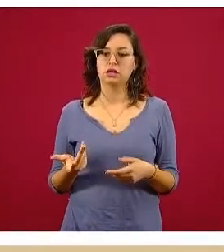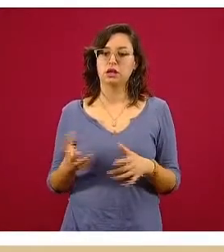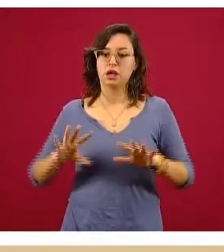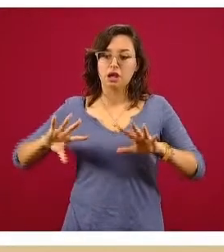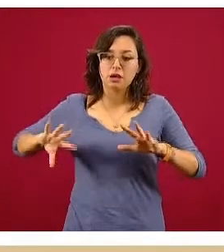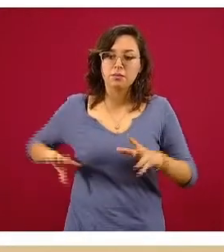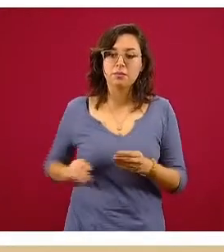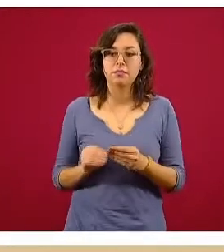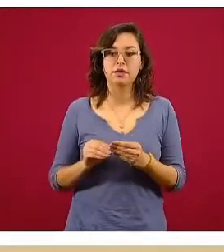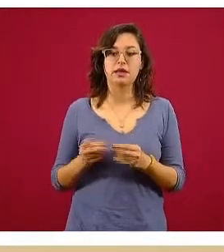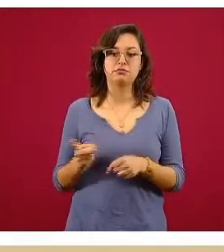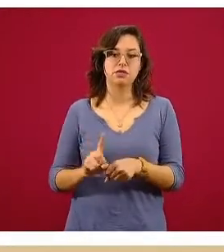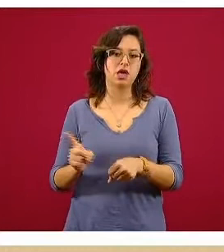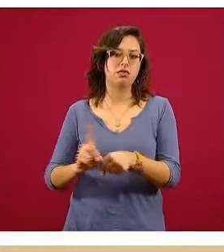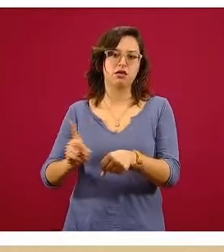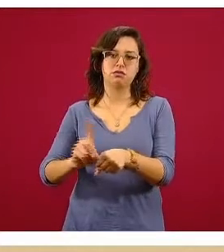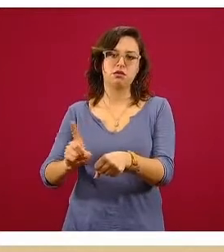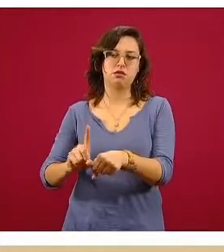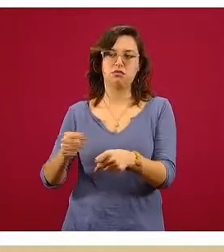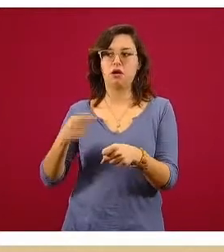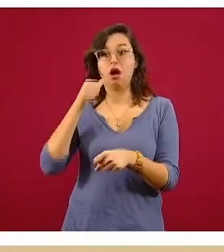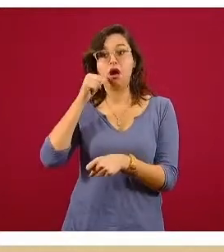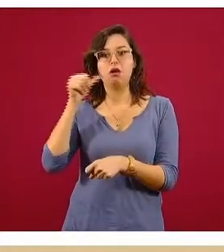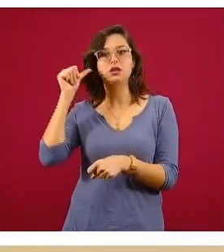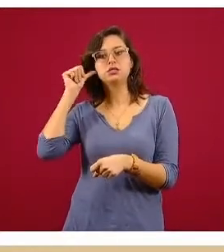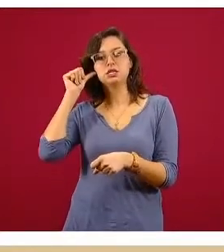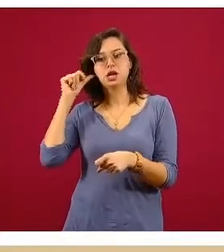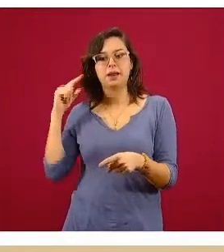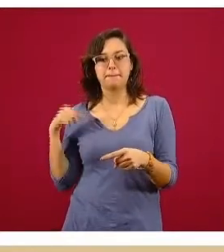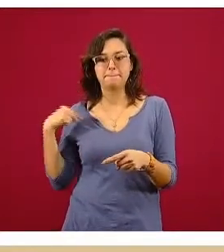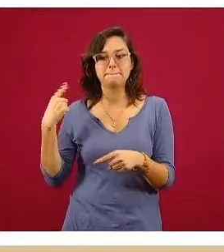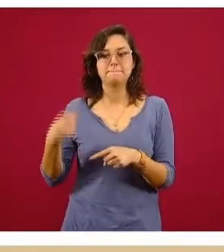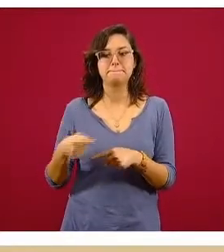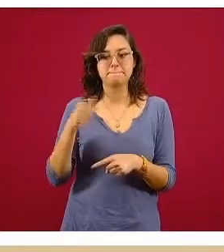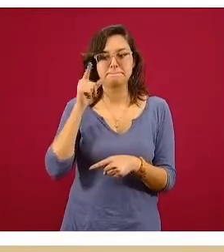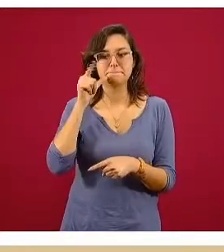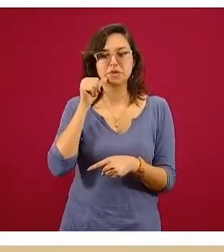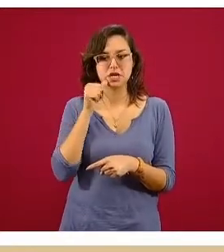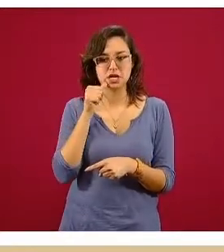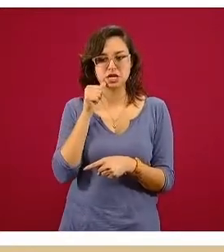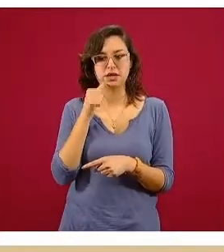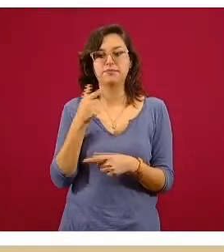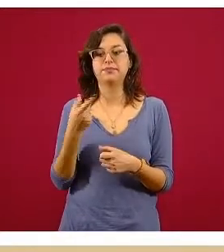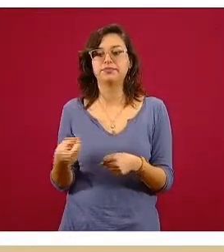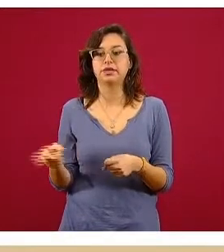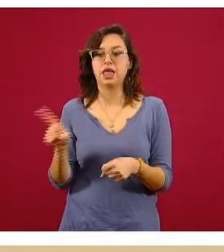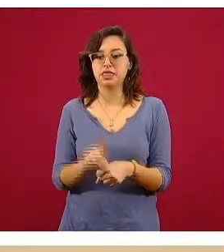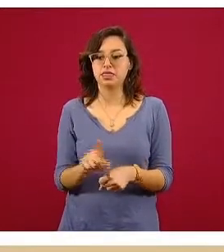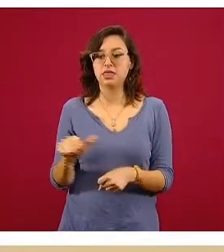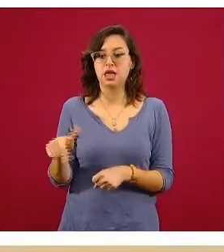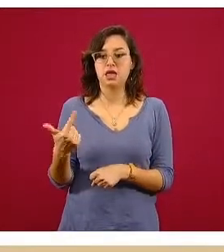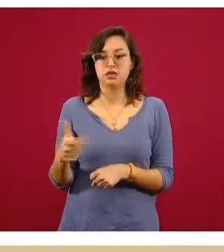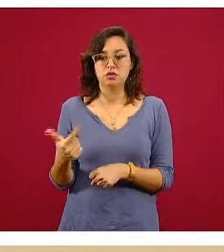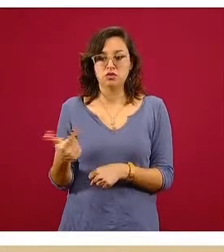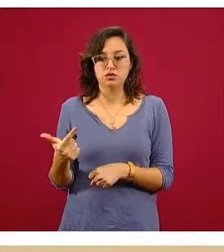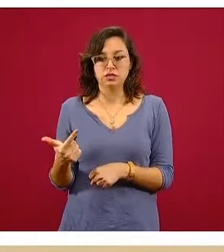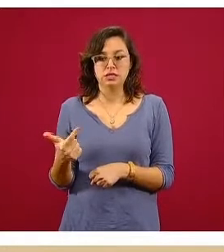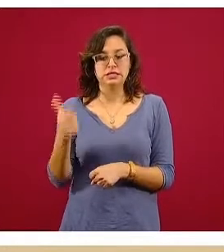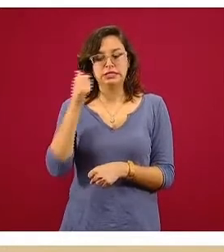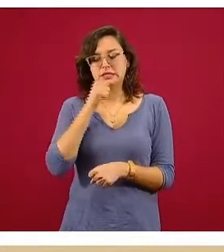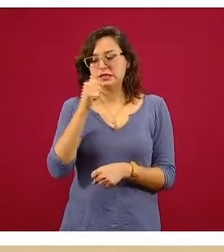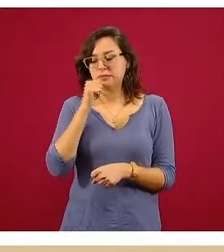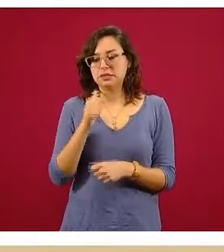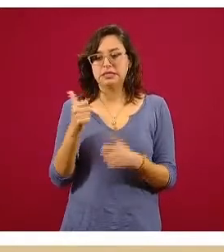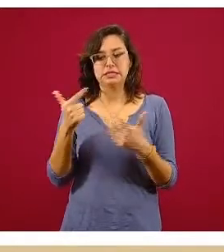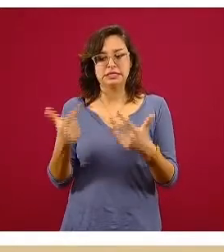carga acumulada del día anterior. Y para el día 12, porque siempre retiramos los últimos